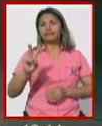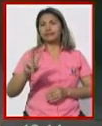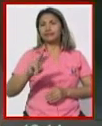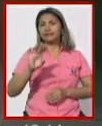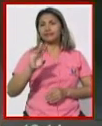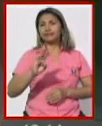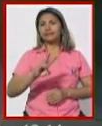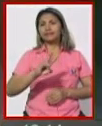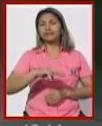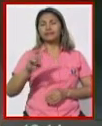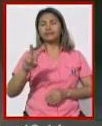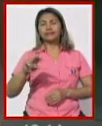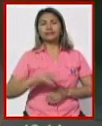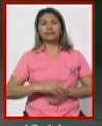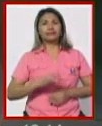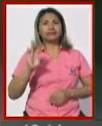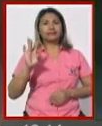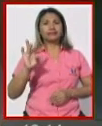756-92722.